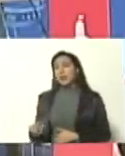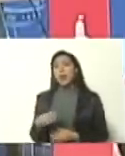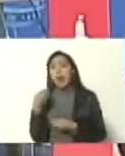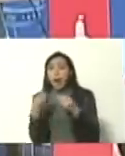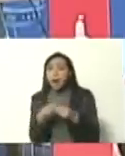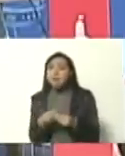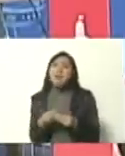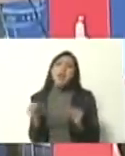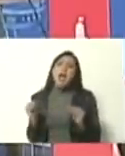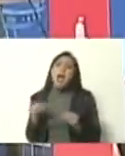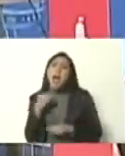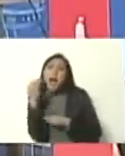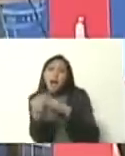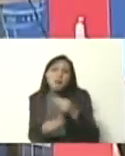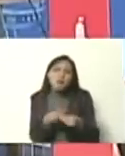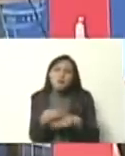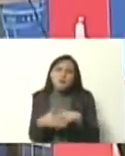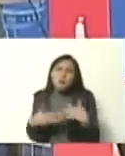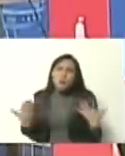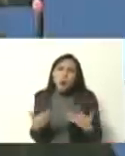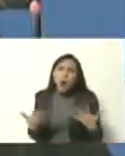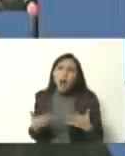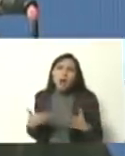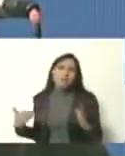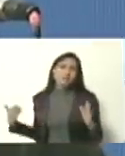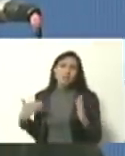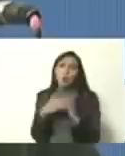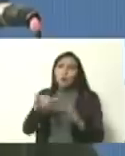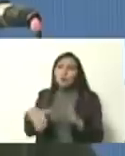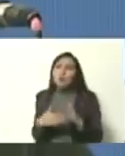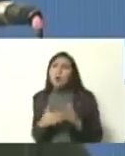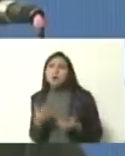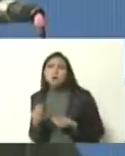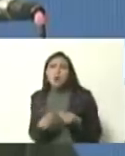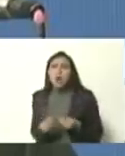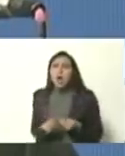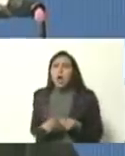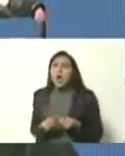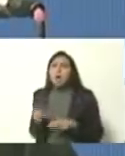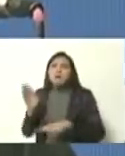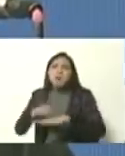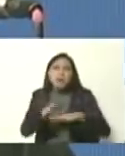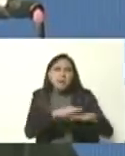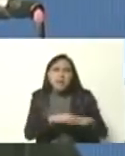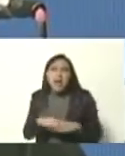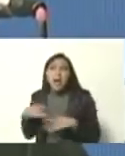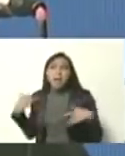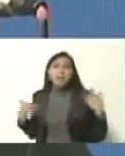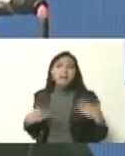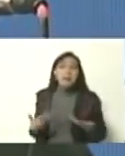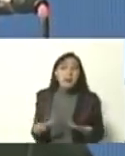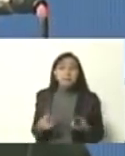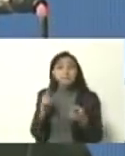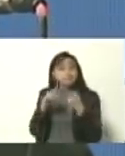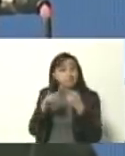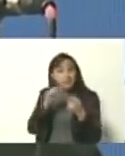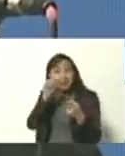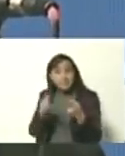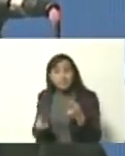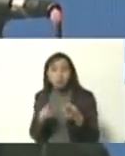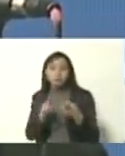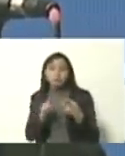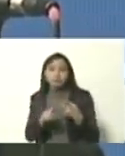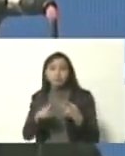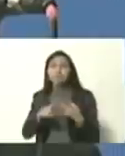realizar alguna acción sobre también el señor Juan Guaidó, que ya también ha venido convocando otras actividades. Eso por un lado. Por el otro, usted está